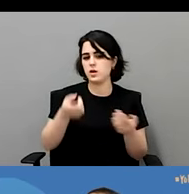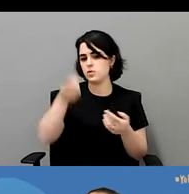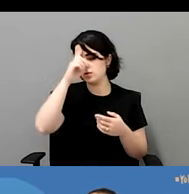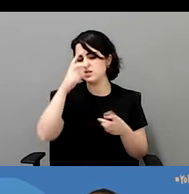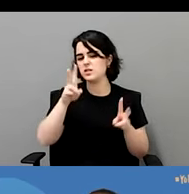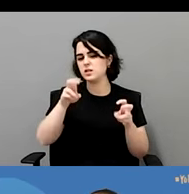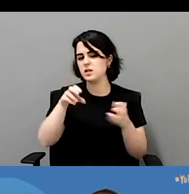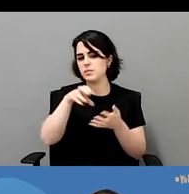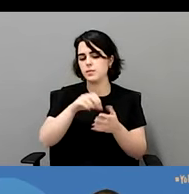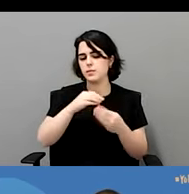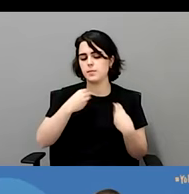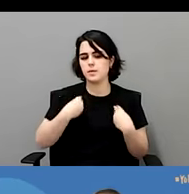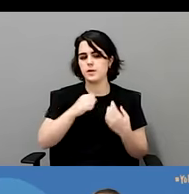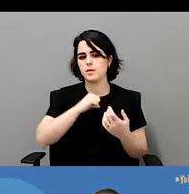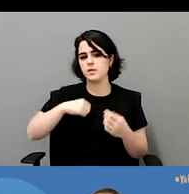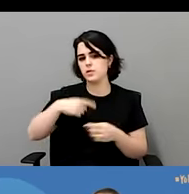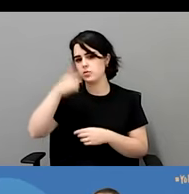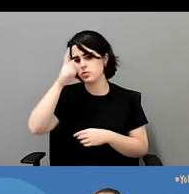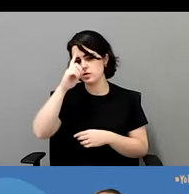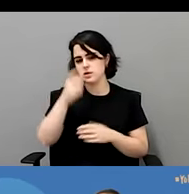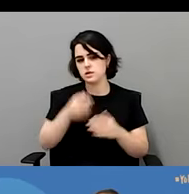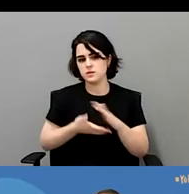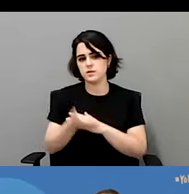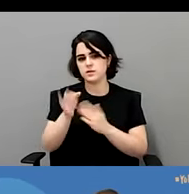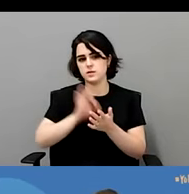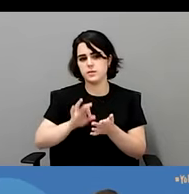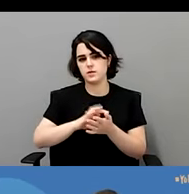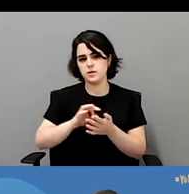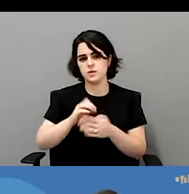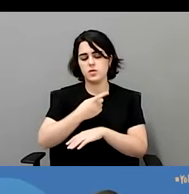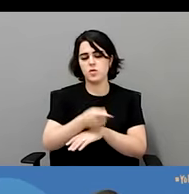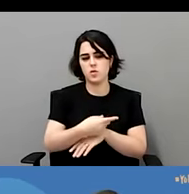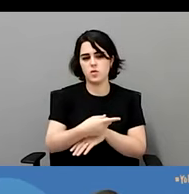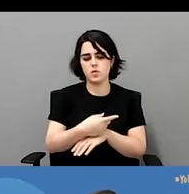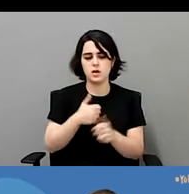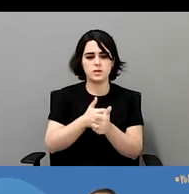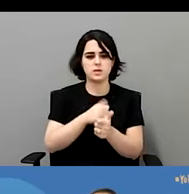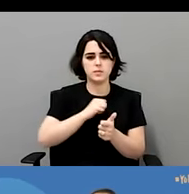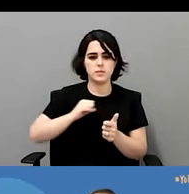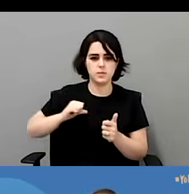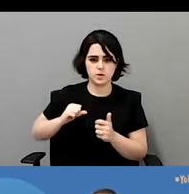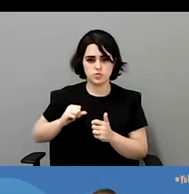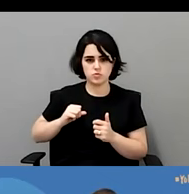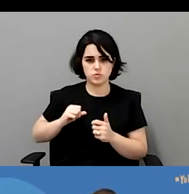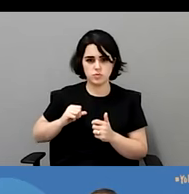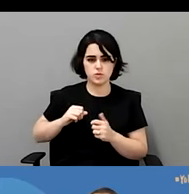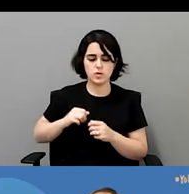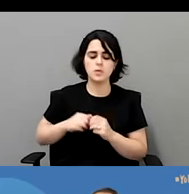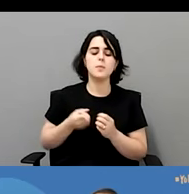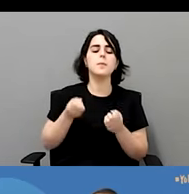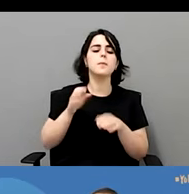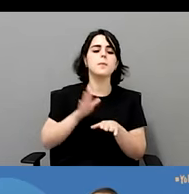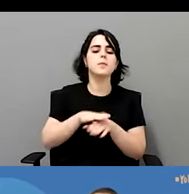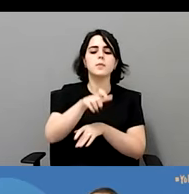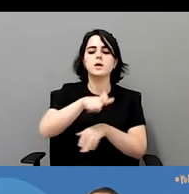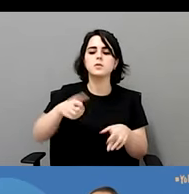servicio de prestación de horas de asistencia personal dirigido